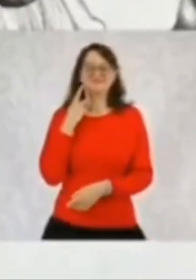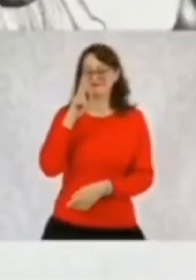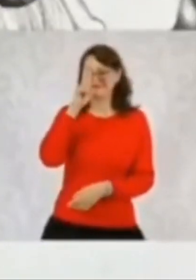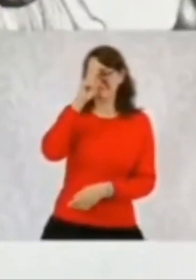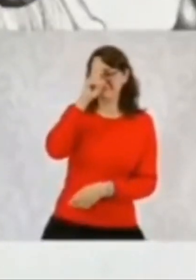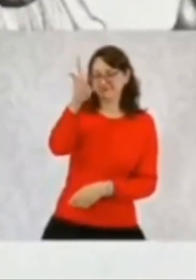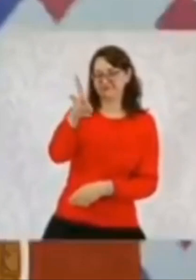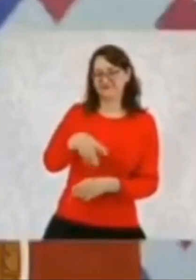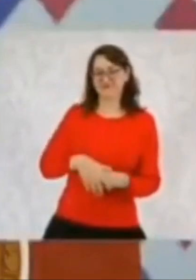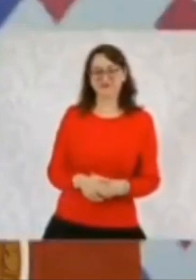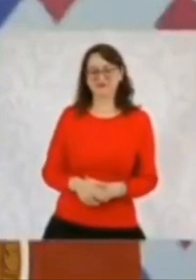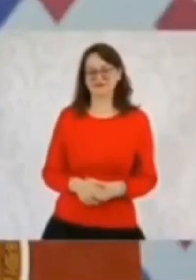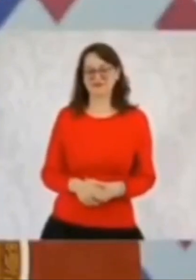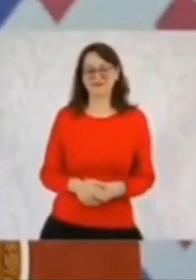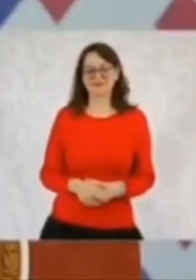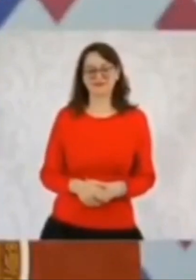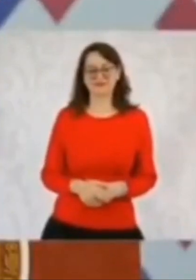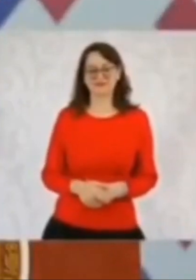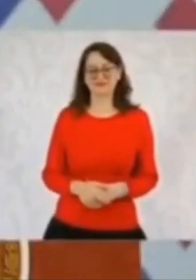penalmente.